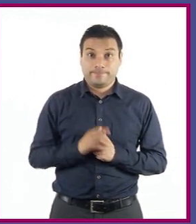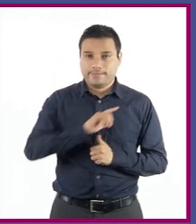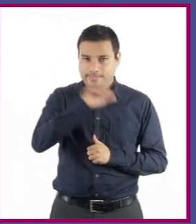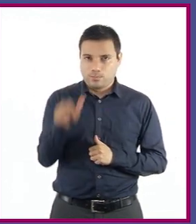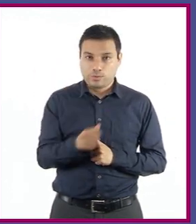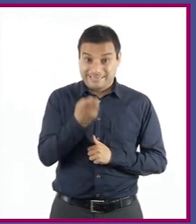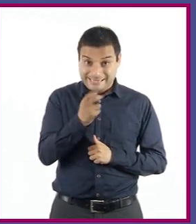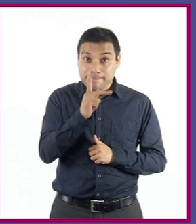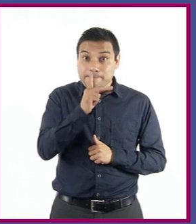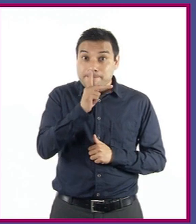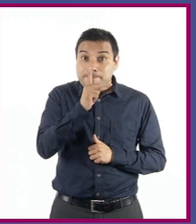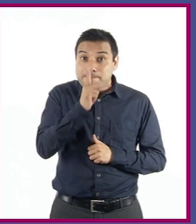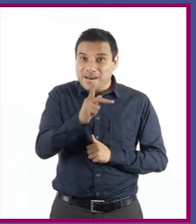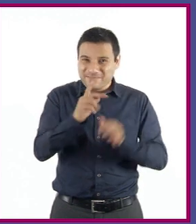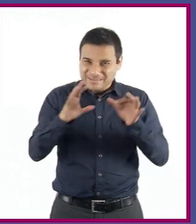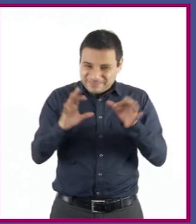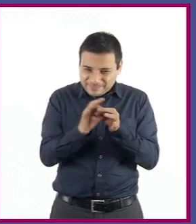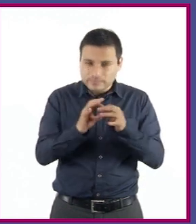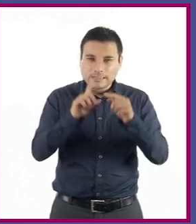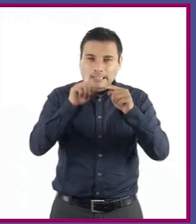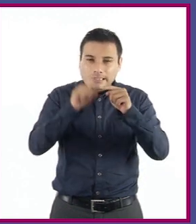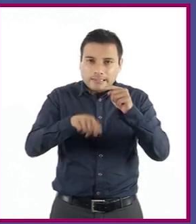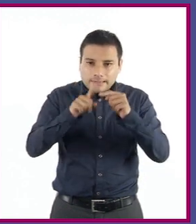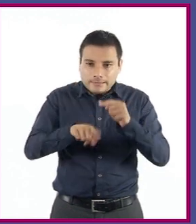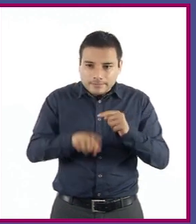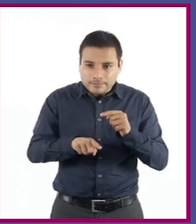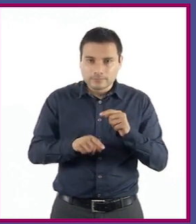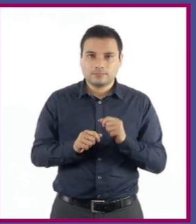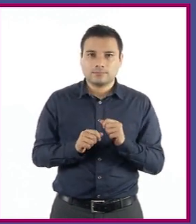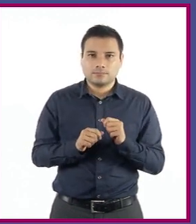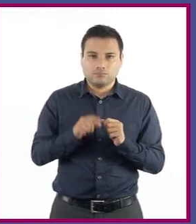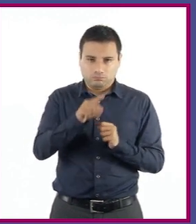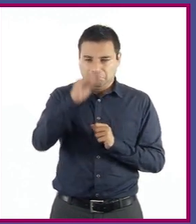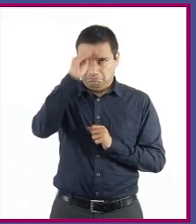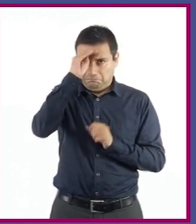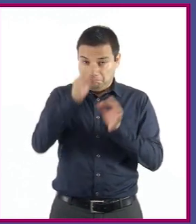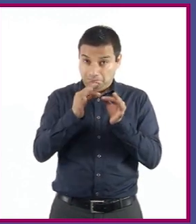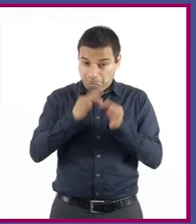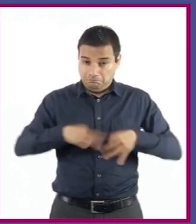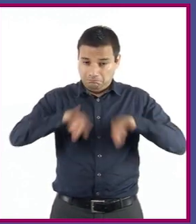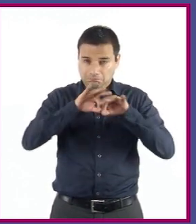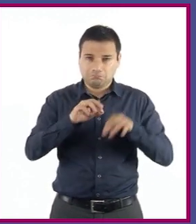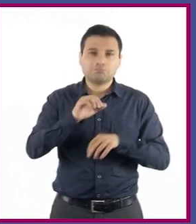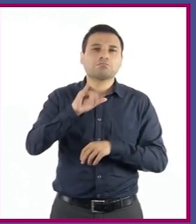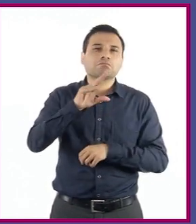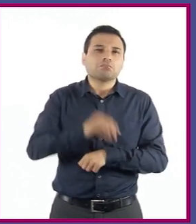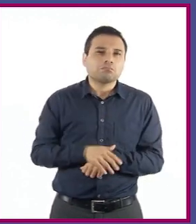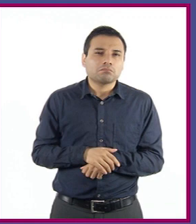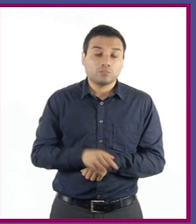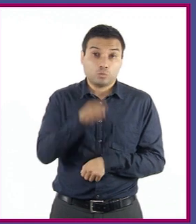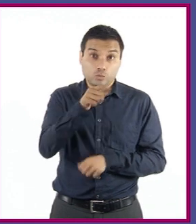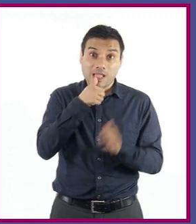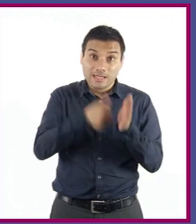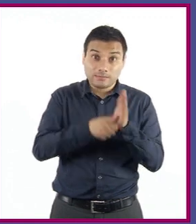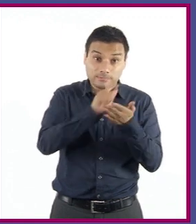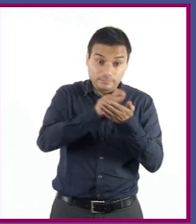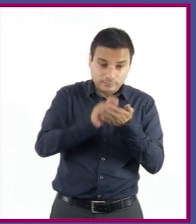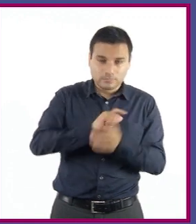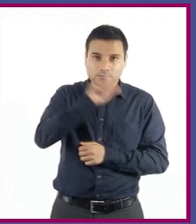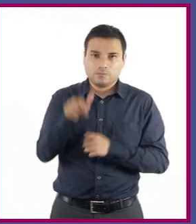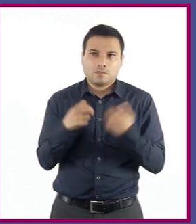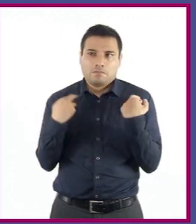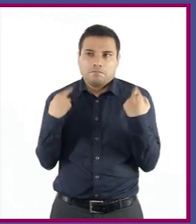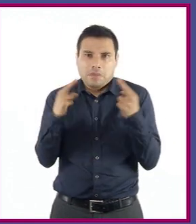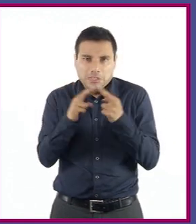marcadores discursivos para que reflexionen sobre la importancia de los mismos. Compartan sus cartas con su